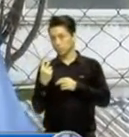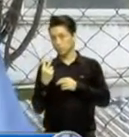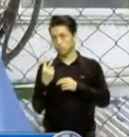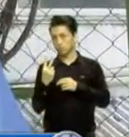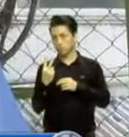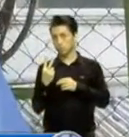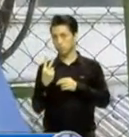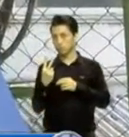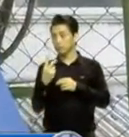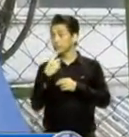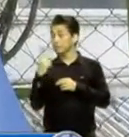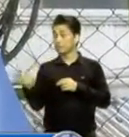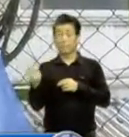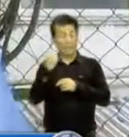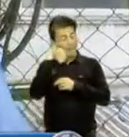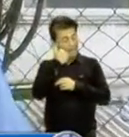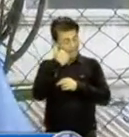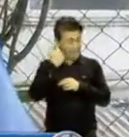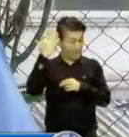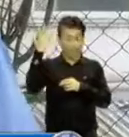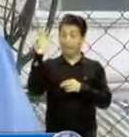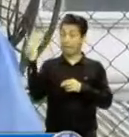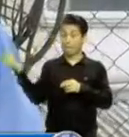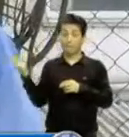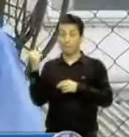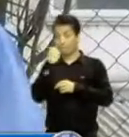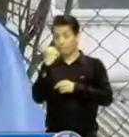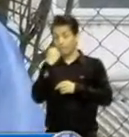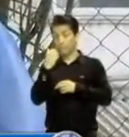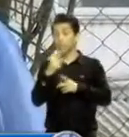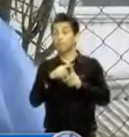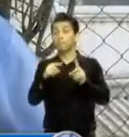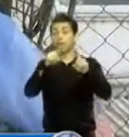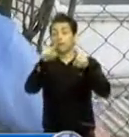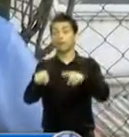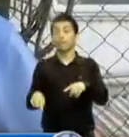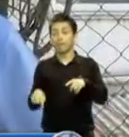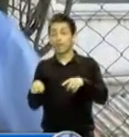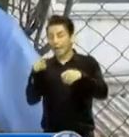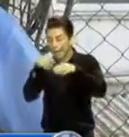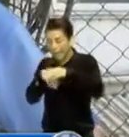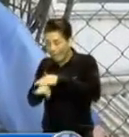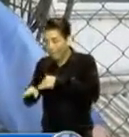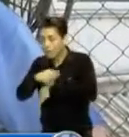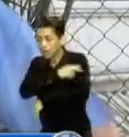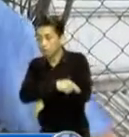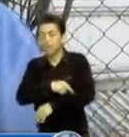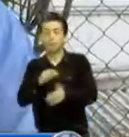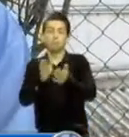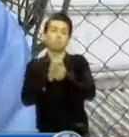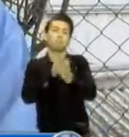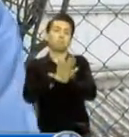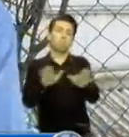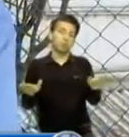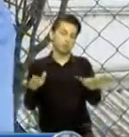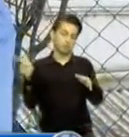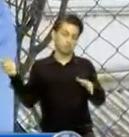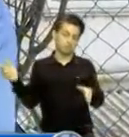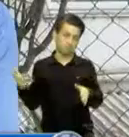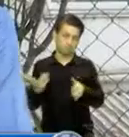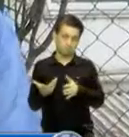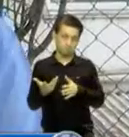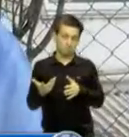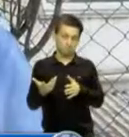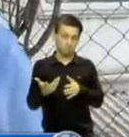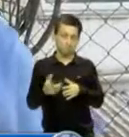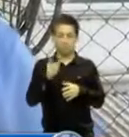tan malas condiciones que lamentablemente vinieron solo a fallecer a la institución, como el paciente pues, que falleció